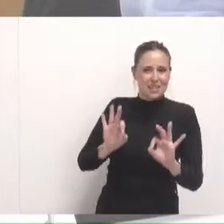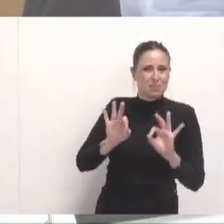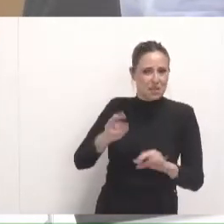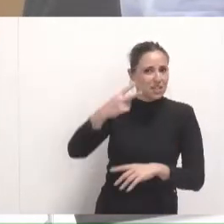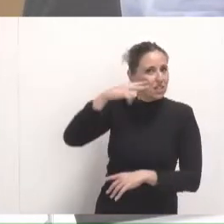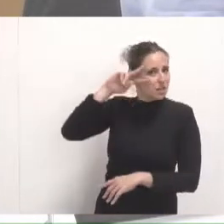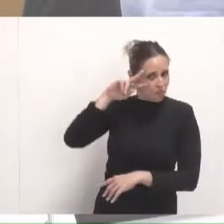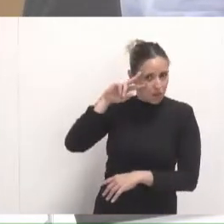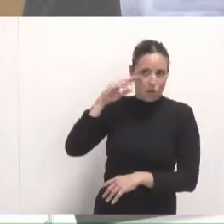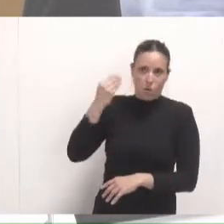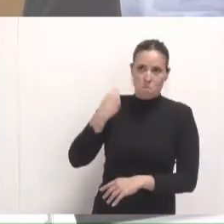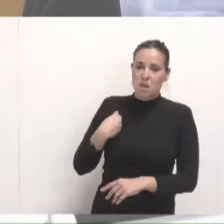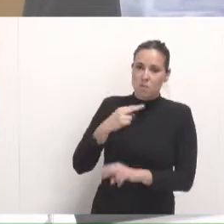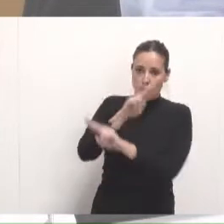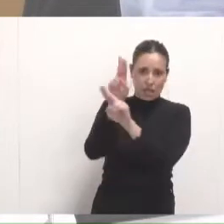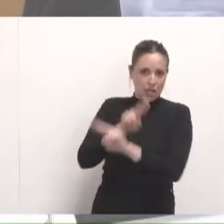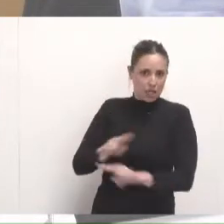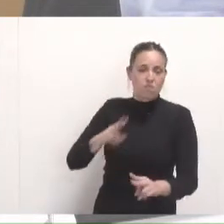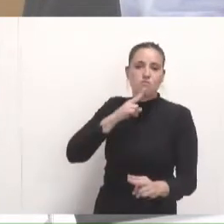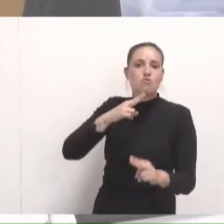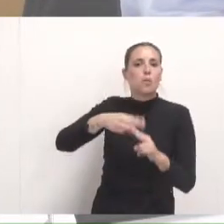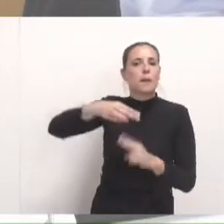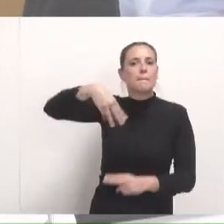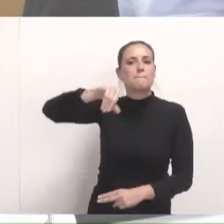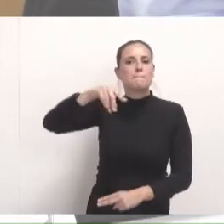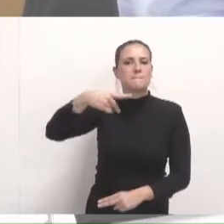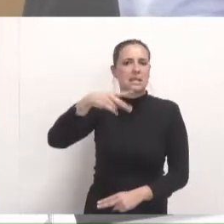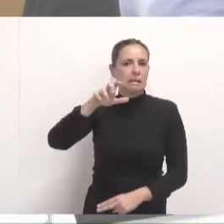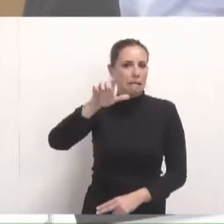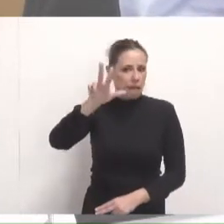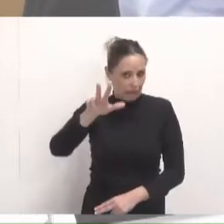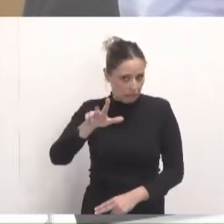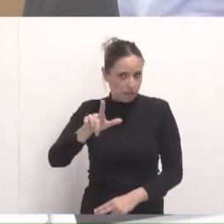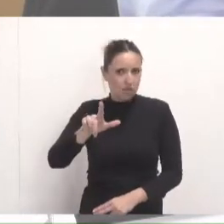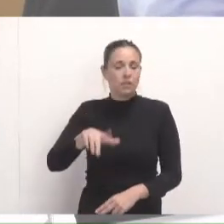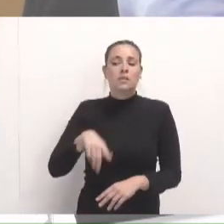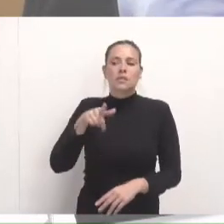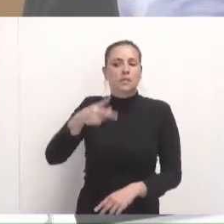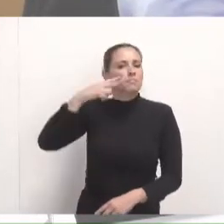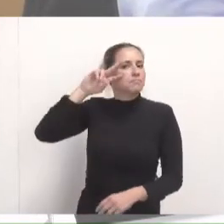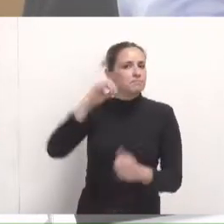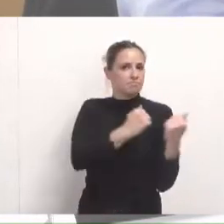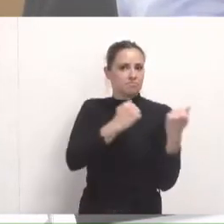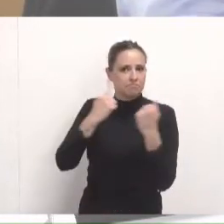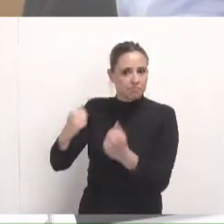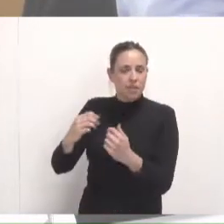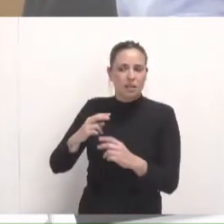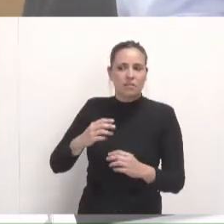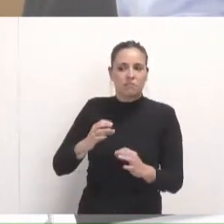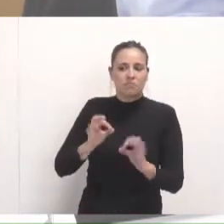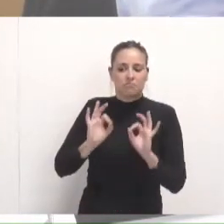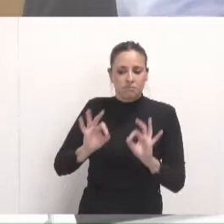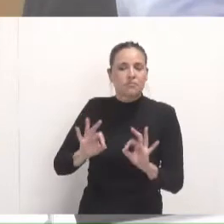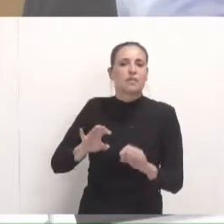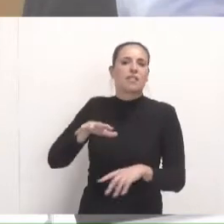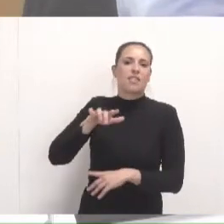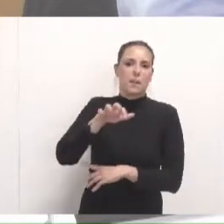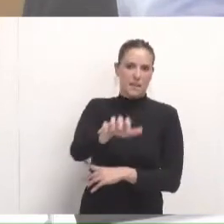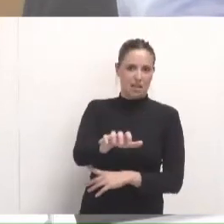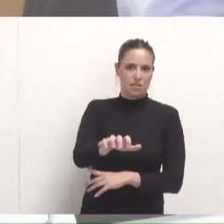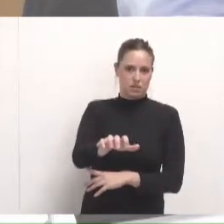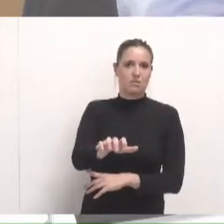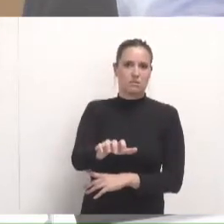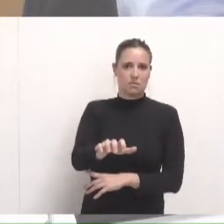de prestigio internacional, como es Miguel Guijurri Ricard, que es un experto especializado en termitas.